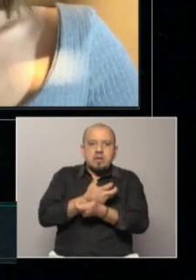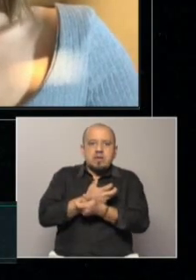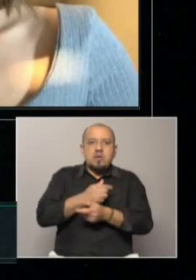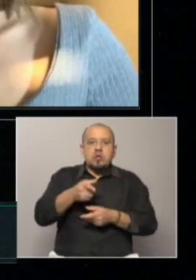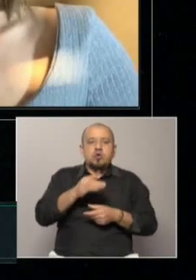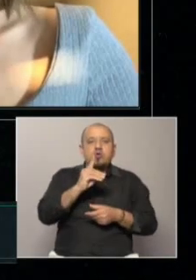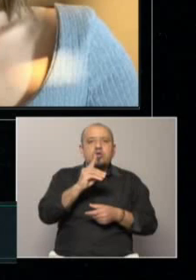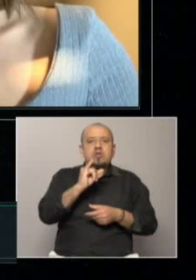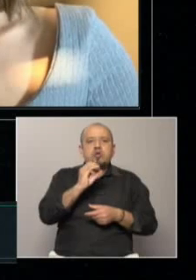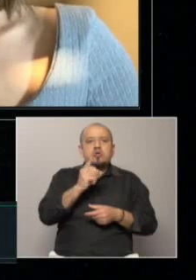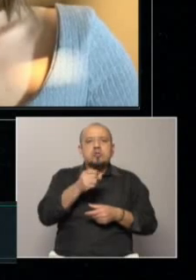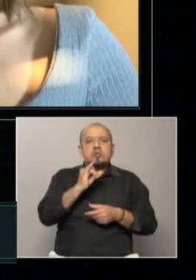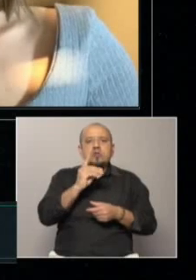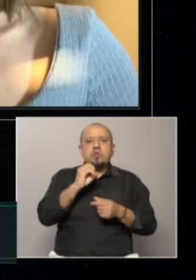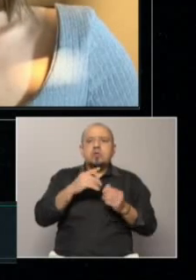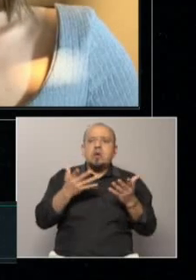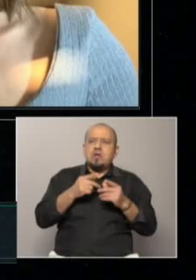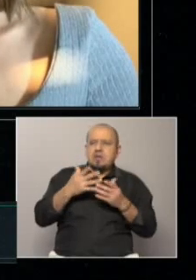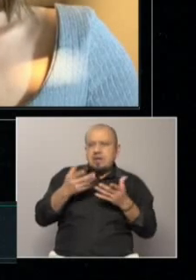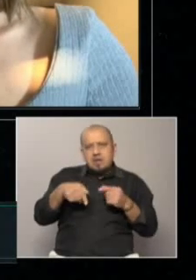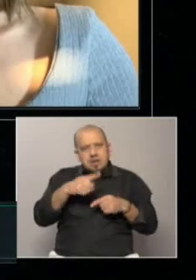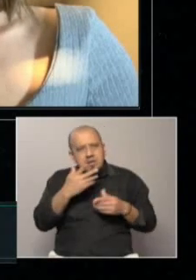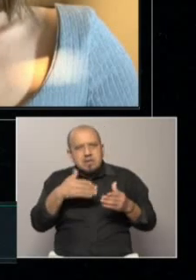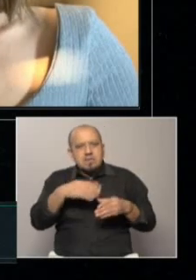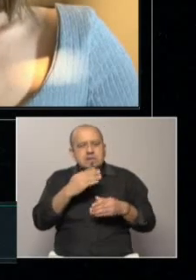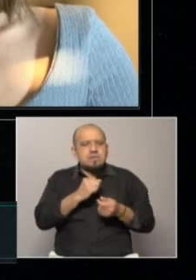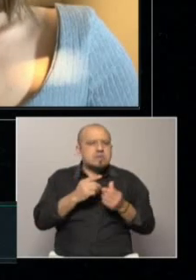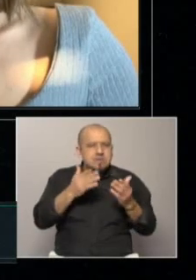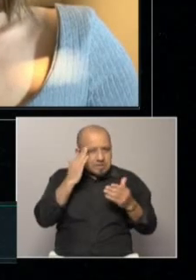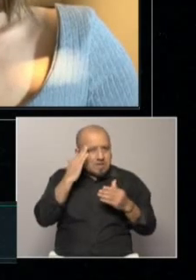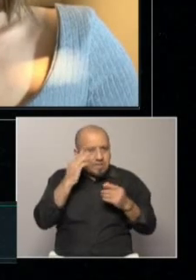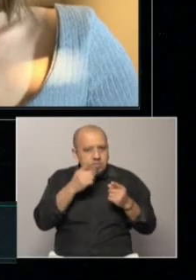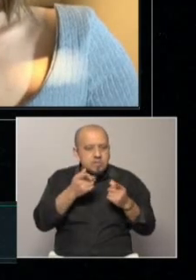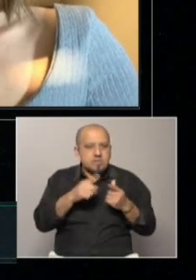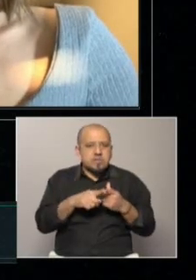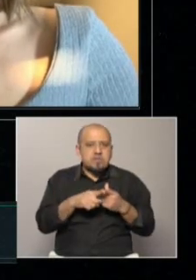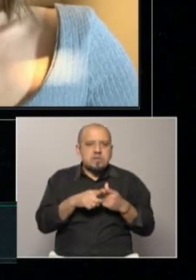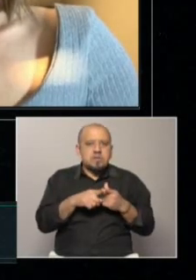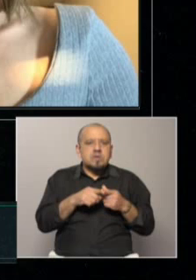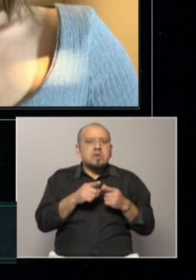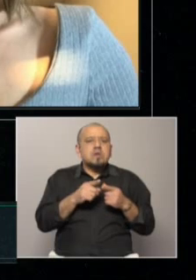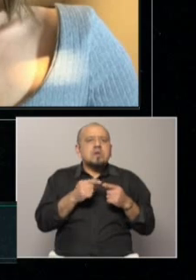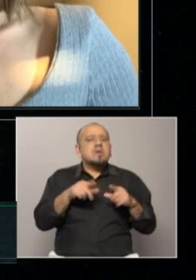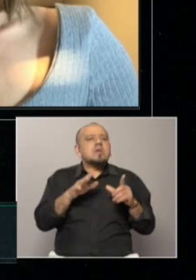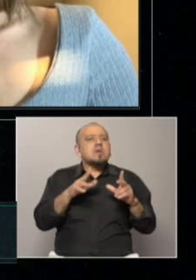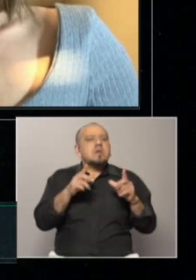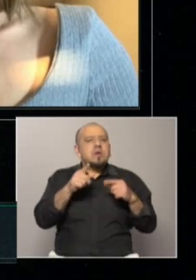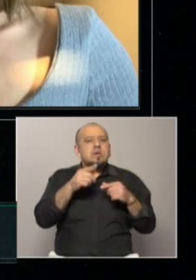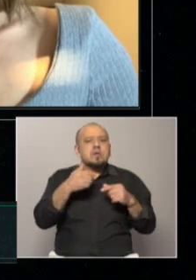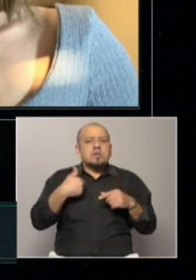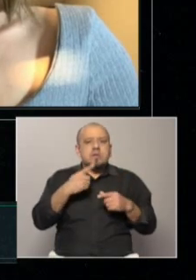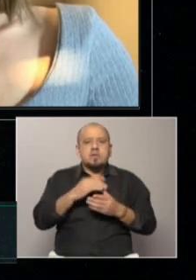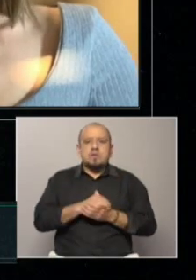con este producto. Ahora parece que la quieren formalizar, hay unas movidas así. Queríamos conocer un poco más cómo se vivió esto y qué impacto está teniendo en tu